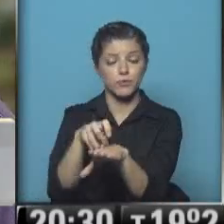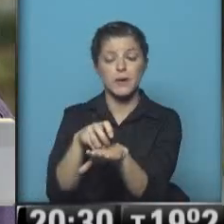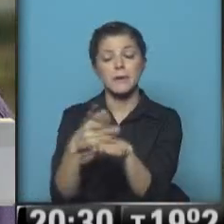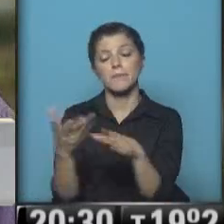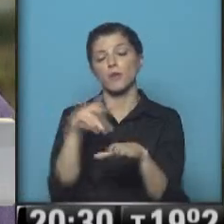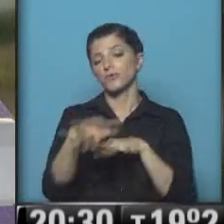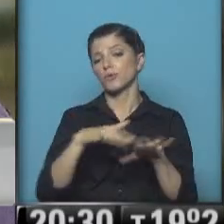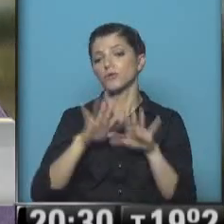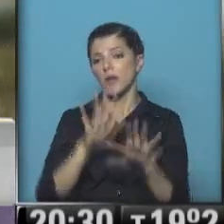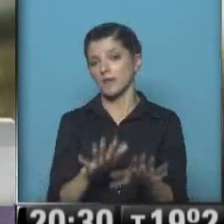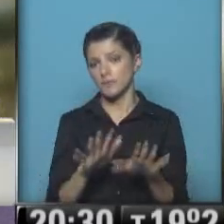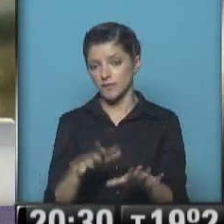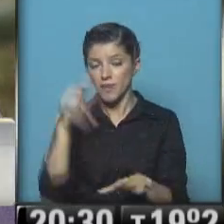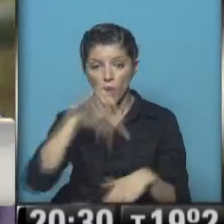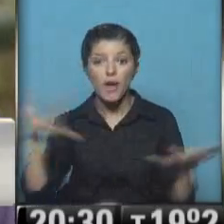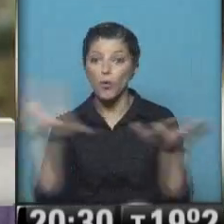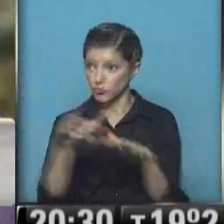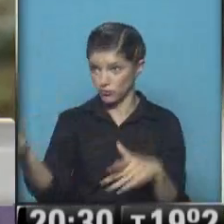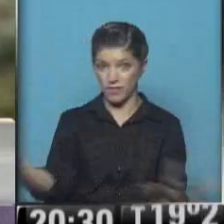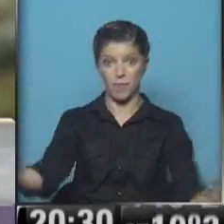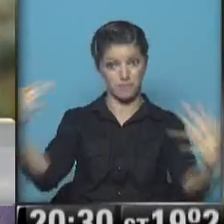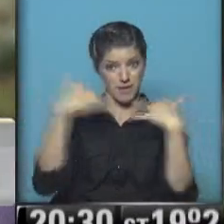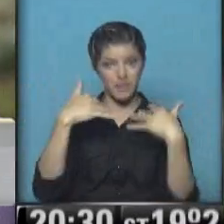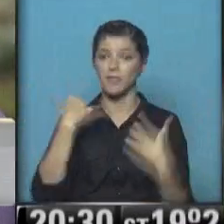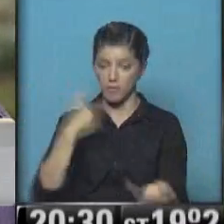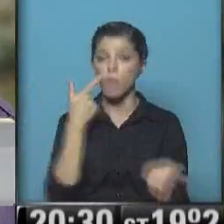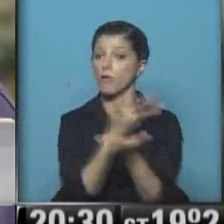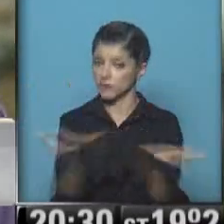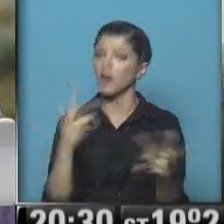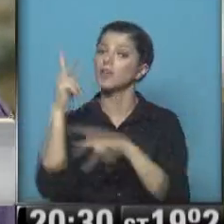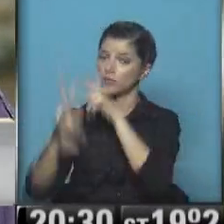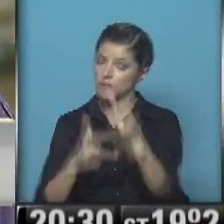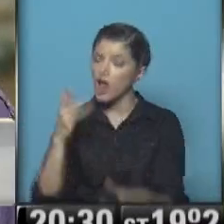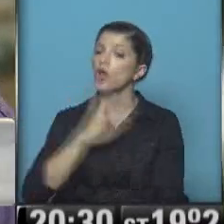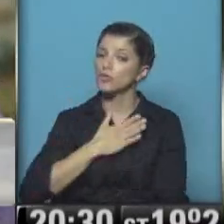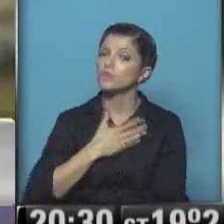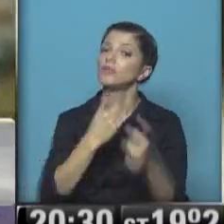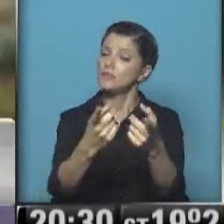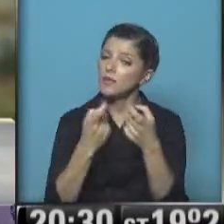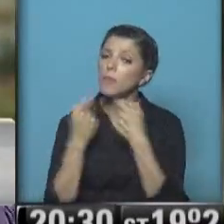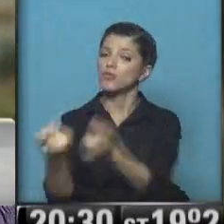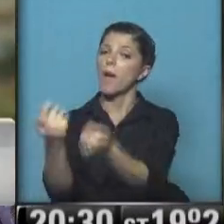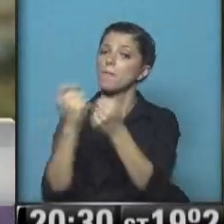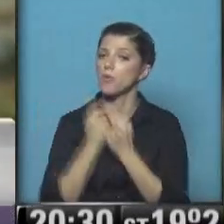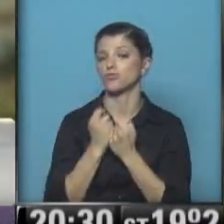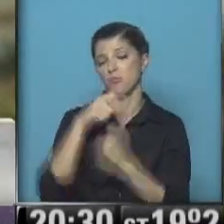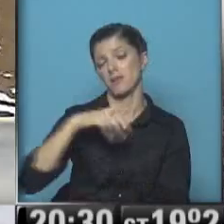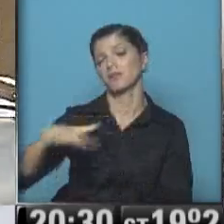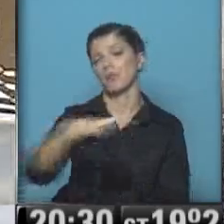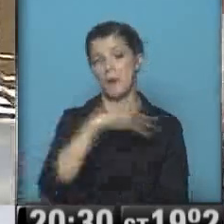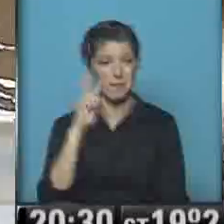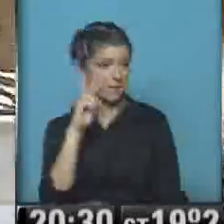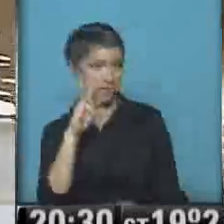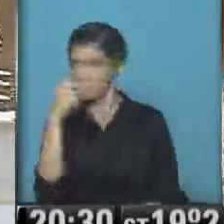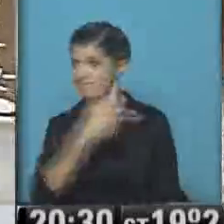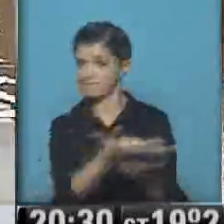cosas que ahora justo que viene usted, es necesario decirle, ¿no?, que necesitamos un apoyo para el barriar este, porque usted ve la calle